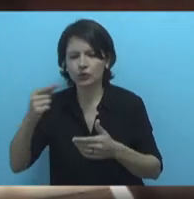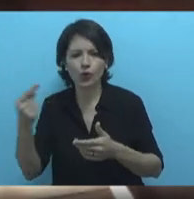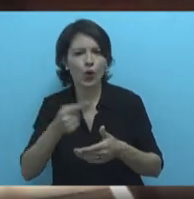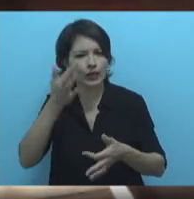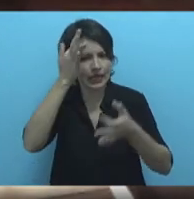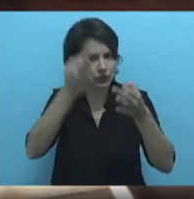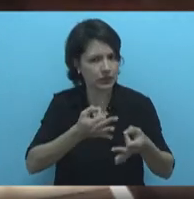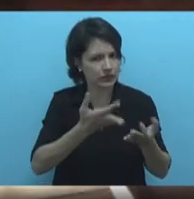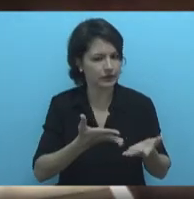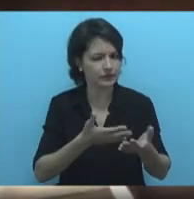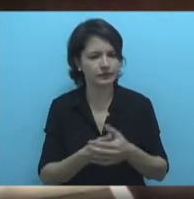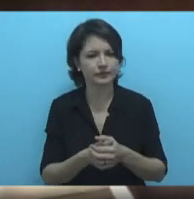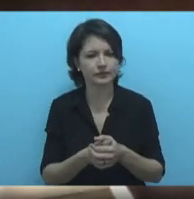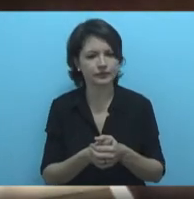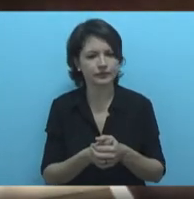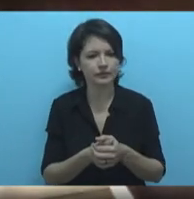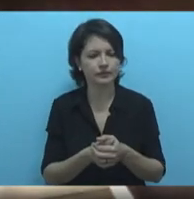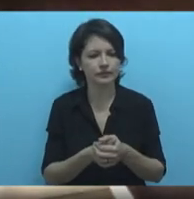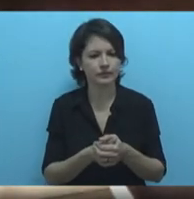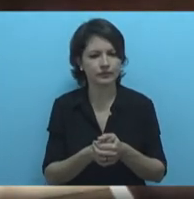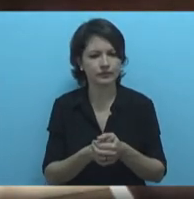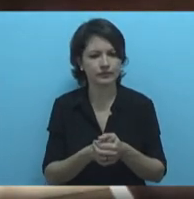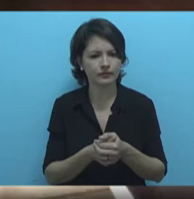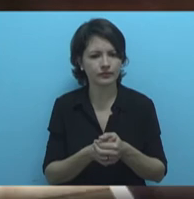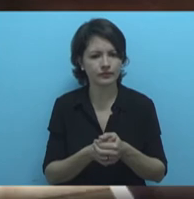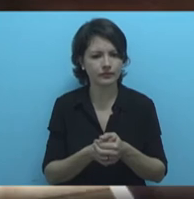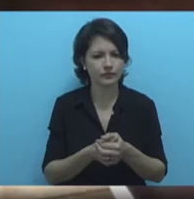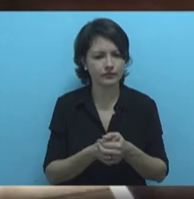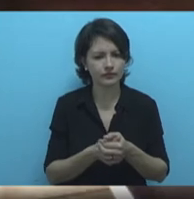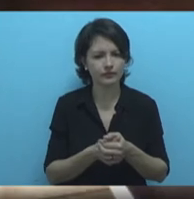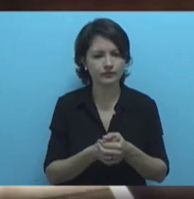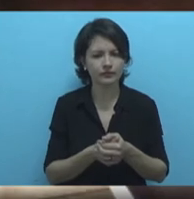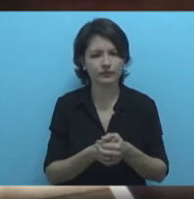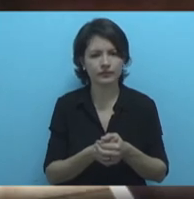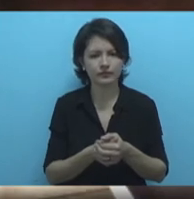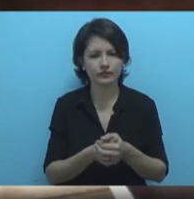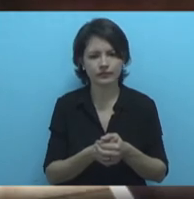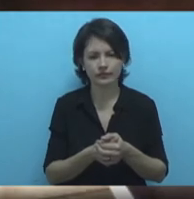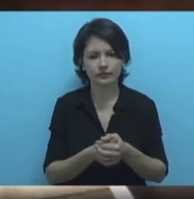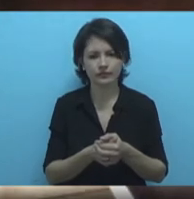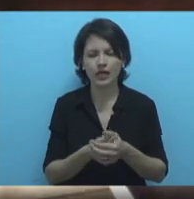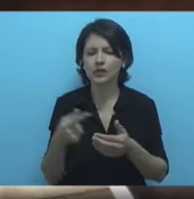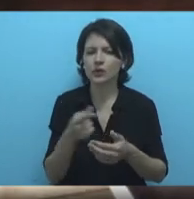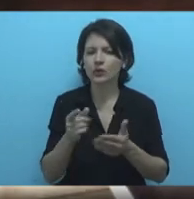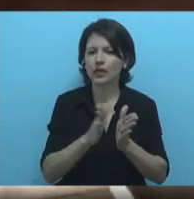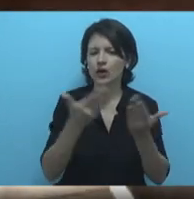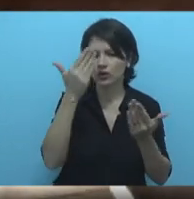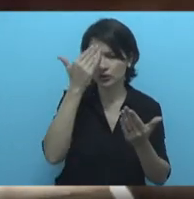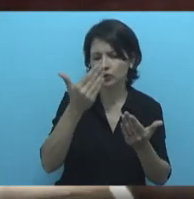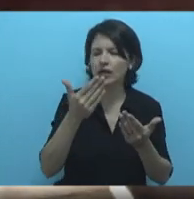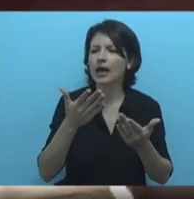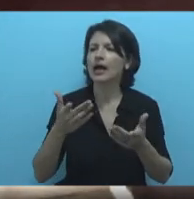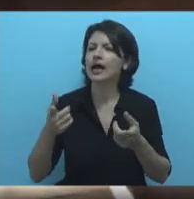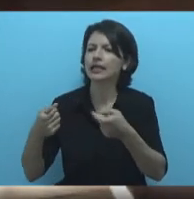sino que al hacerlo lo está de alguna manera vulnerando la garantía constitucional de asociarse con fines lícitos